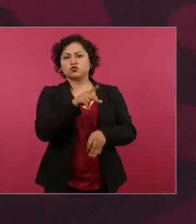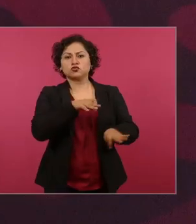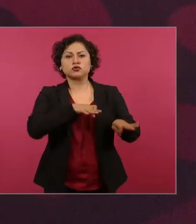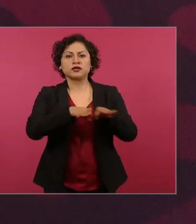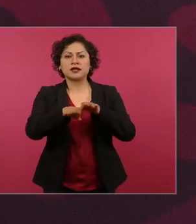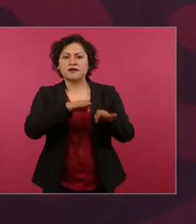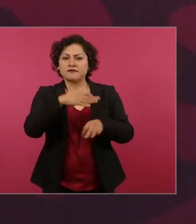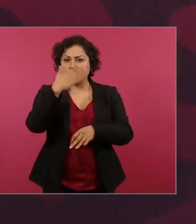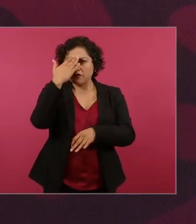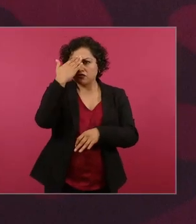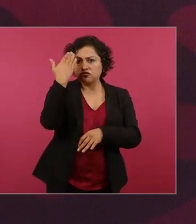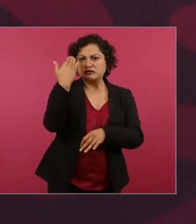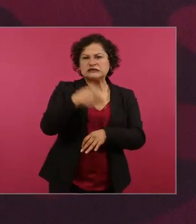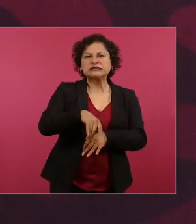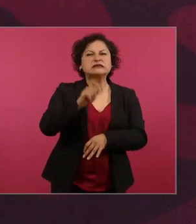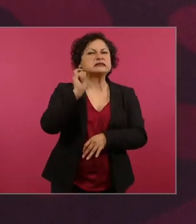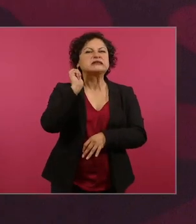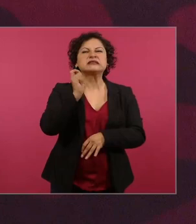y montar